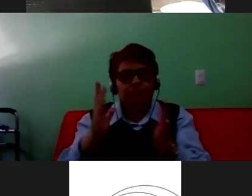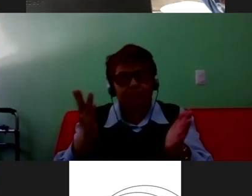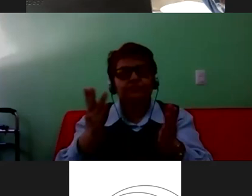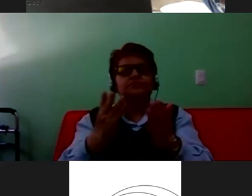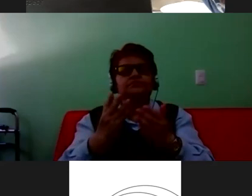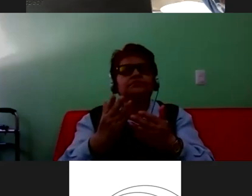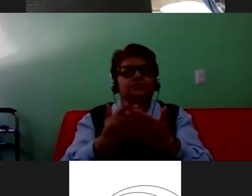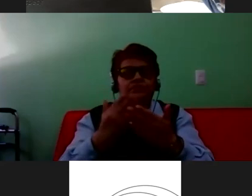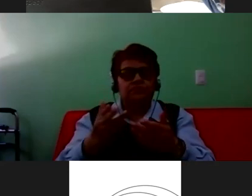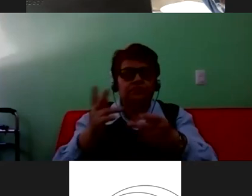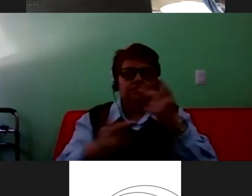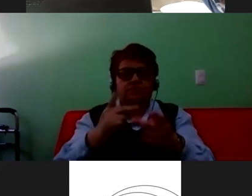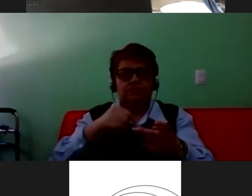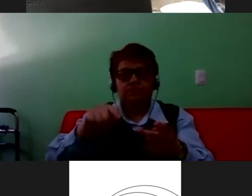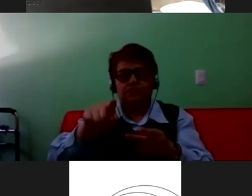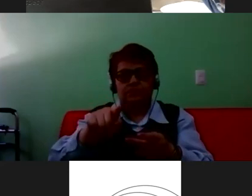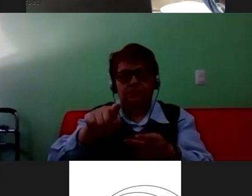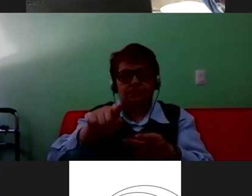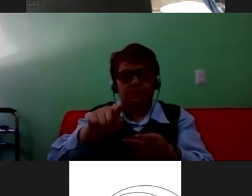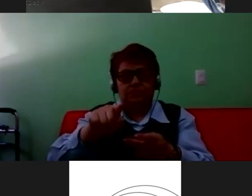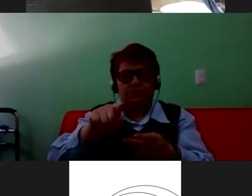de la presidencia se